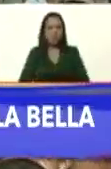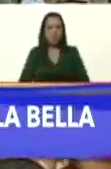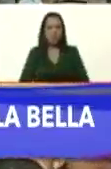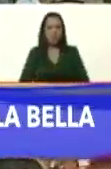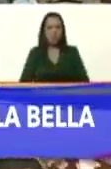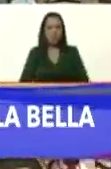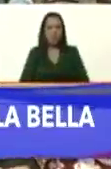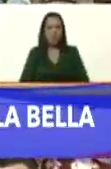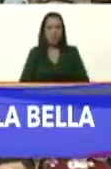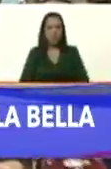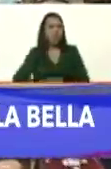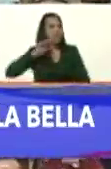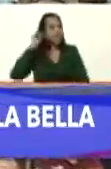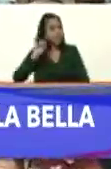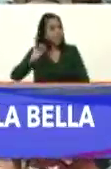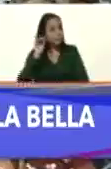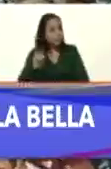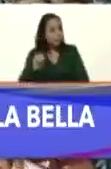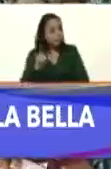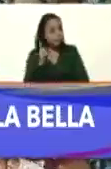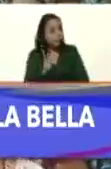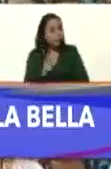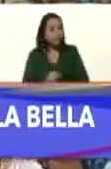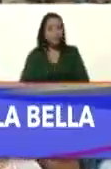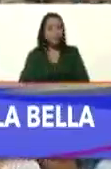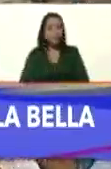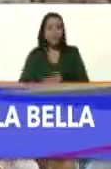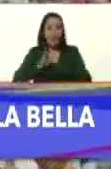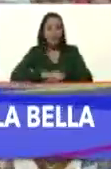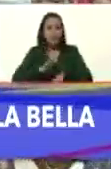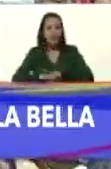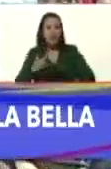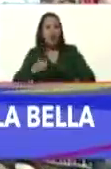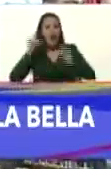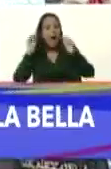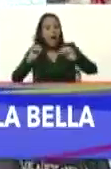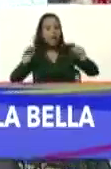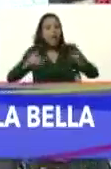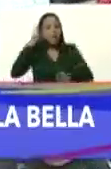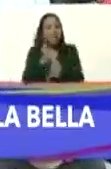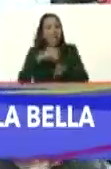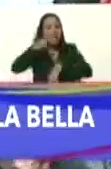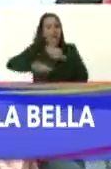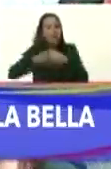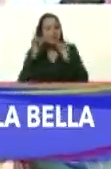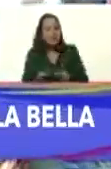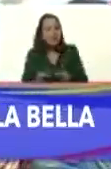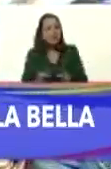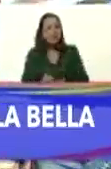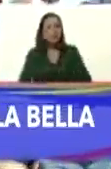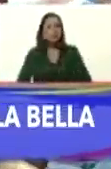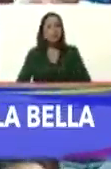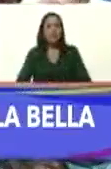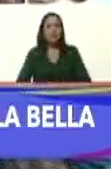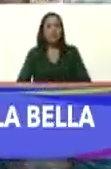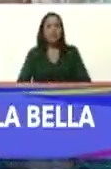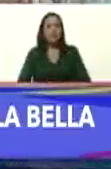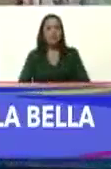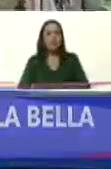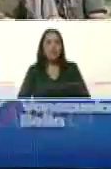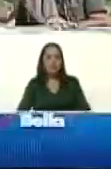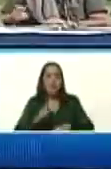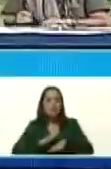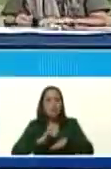Valga el señalamiento. Porque cuando yo anuncio cosas se tienen que cumplir. Porque